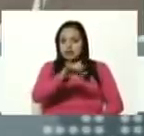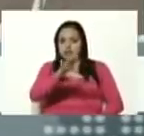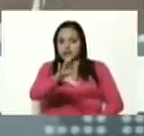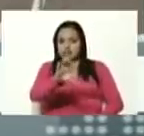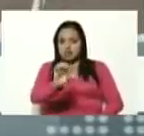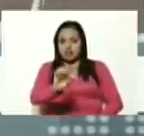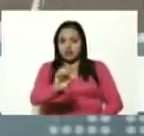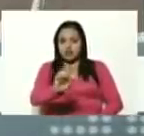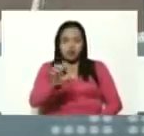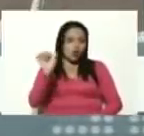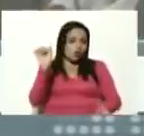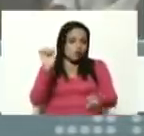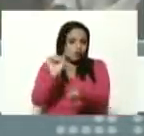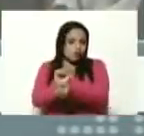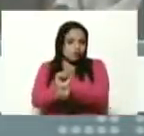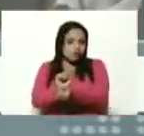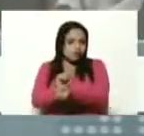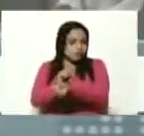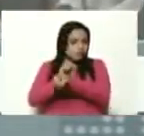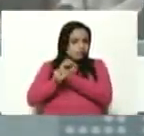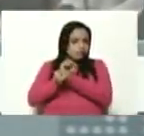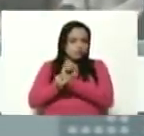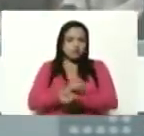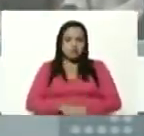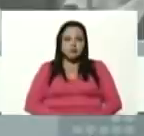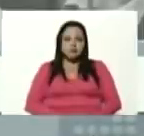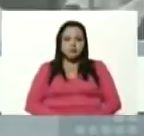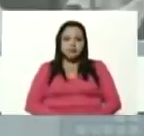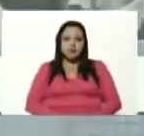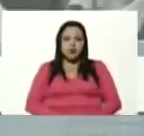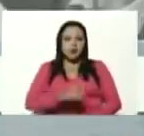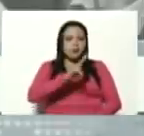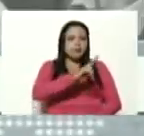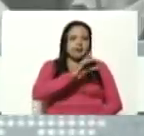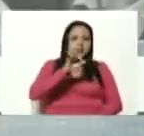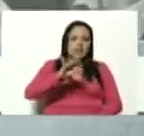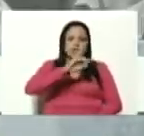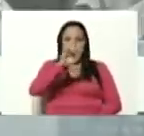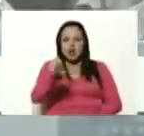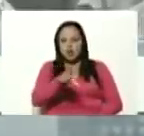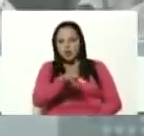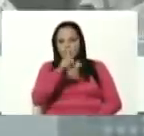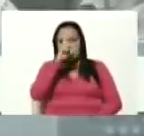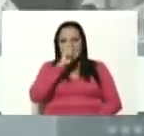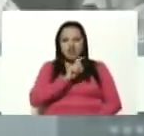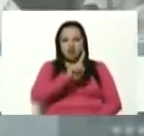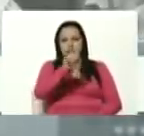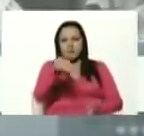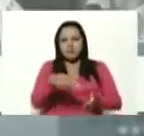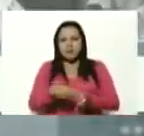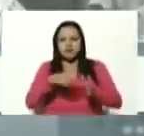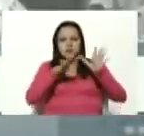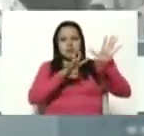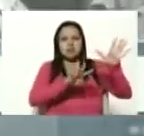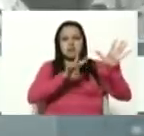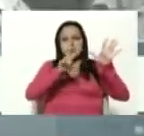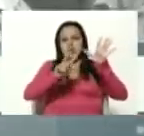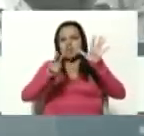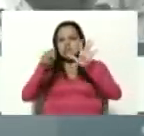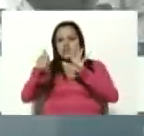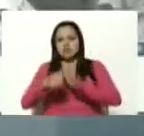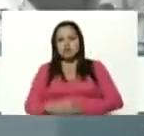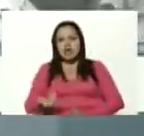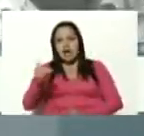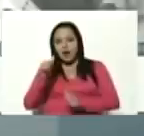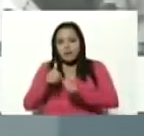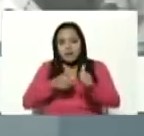capturaron un 23 de julio del año 1976. Era